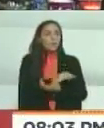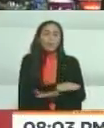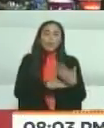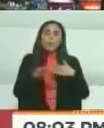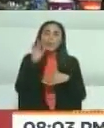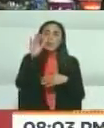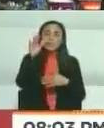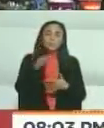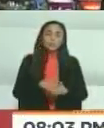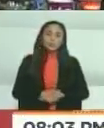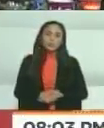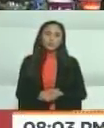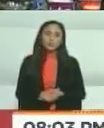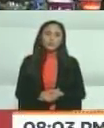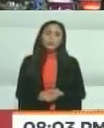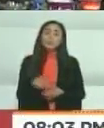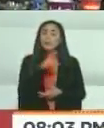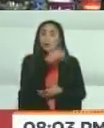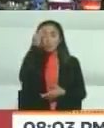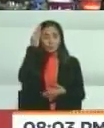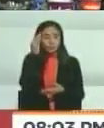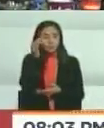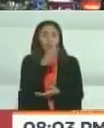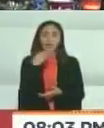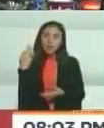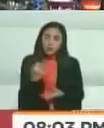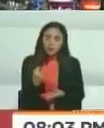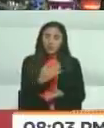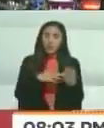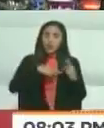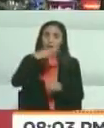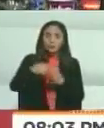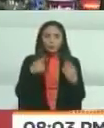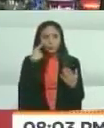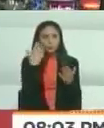futuro. Y ellos sí creen en la revolución porque ellos le han visto la